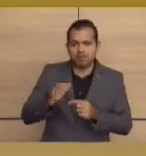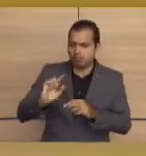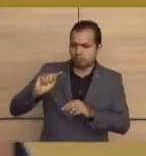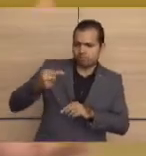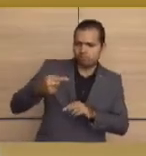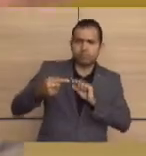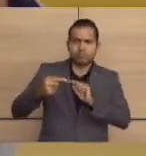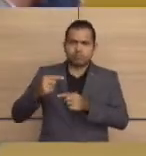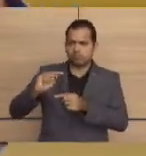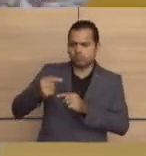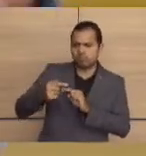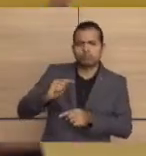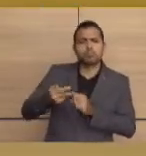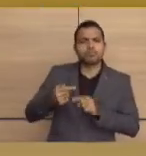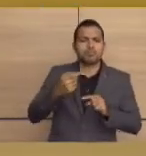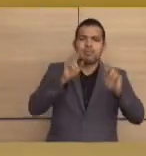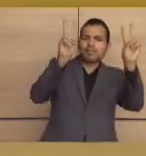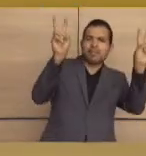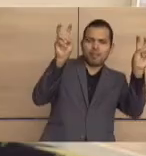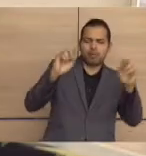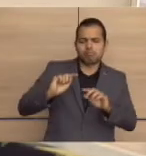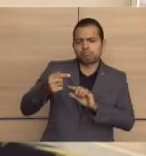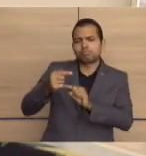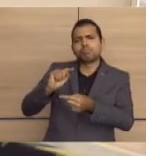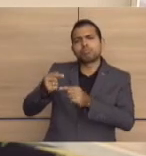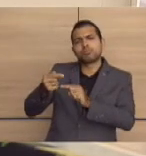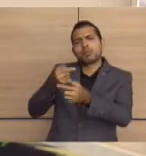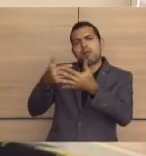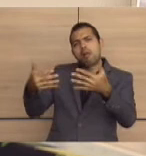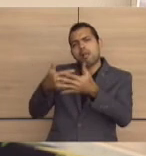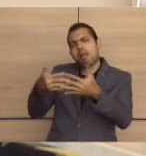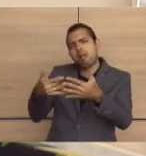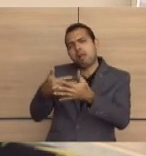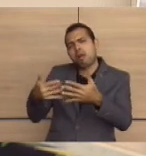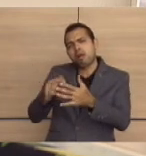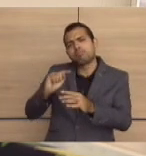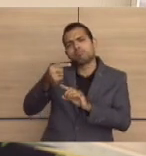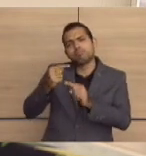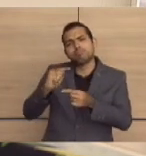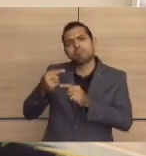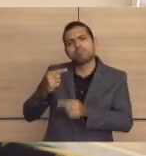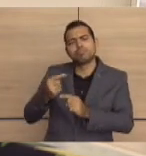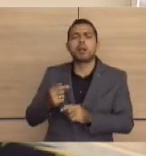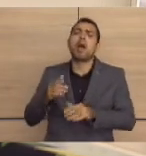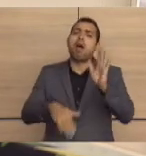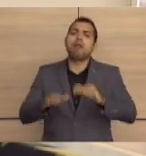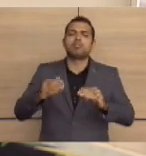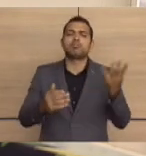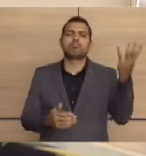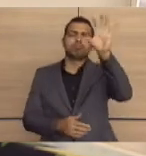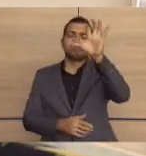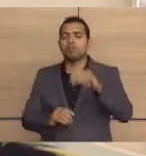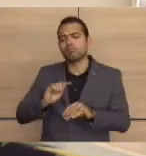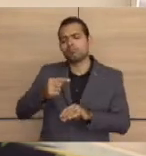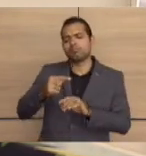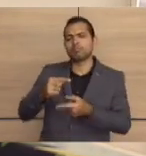está hablando, ya independientemente del tema, pero es porque la gente ha encontrado una forma de desahogarse, de poder decir las cosas y que de una u otra